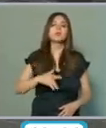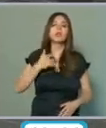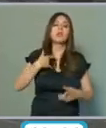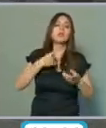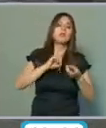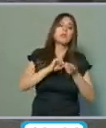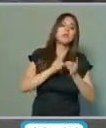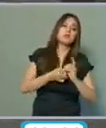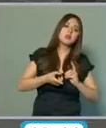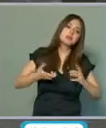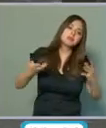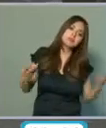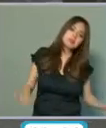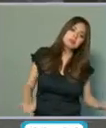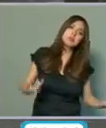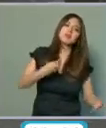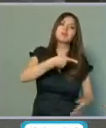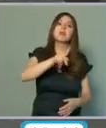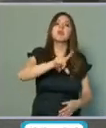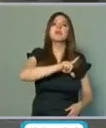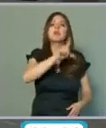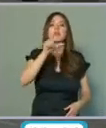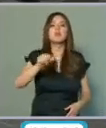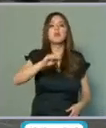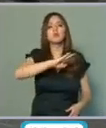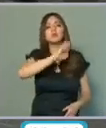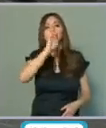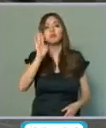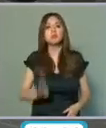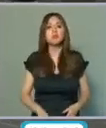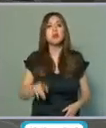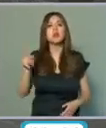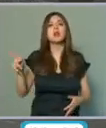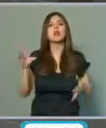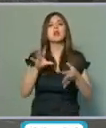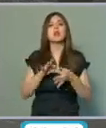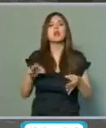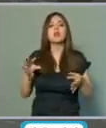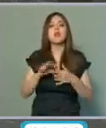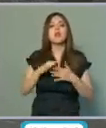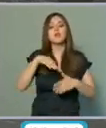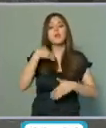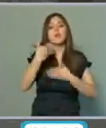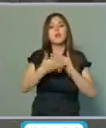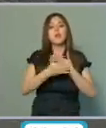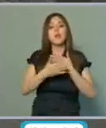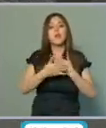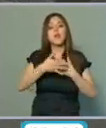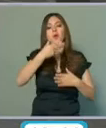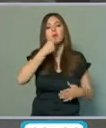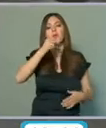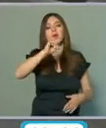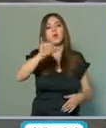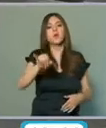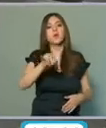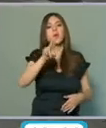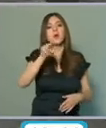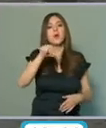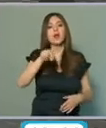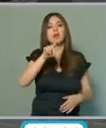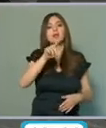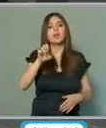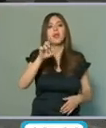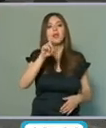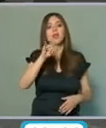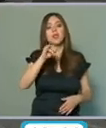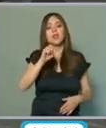entonces pues se fue de este mundo. Pero todo eso nos lo cuenta en su crónica el gran Juan de Dios Pesa, que